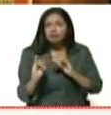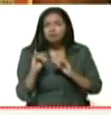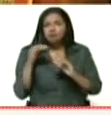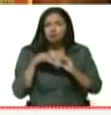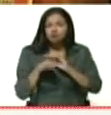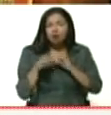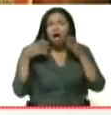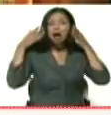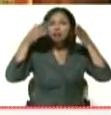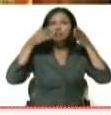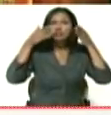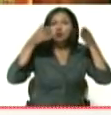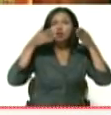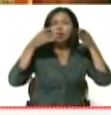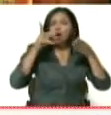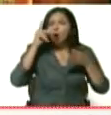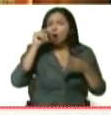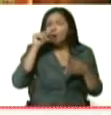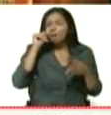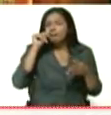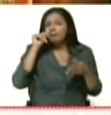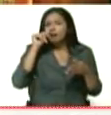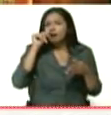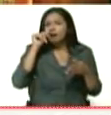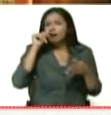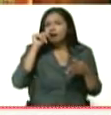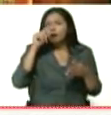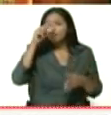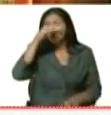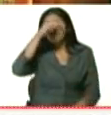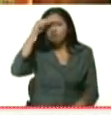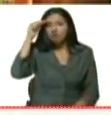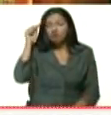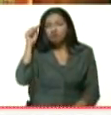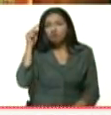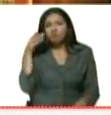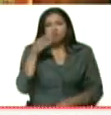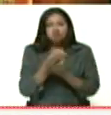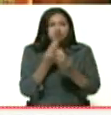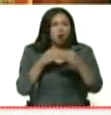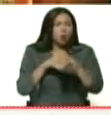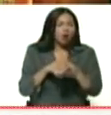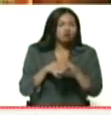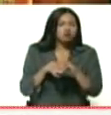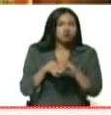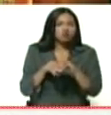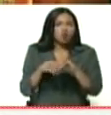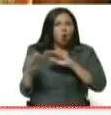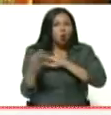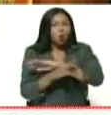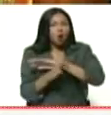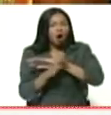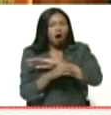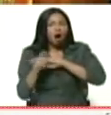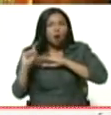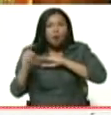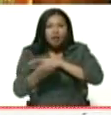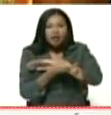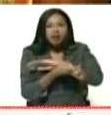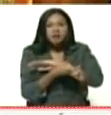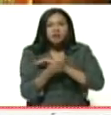asesoría del magnicida criminal, Julio Borges, esté negociando el Esequibo a espaldas de